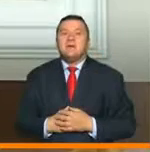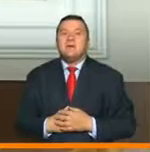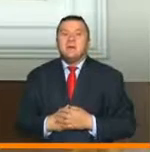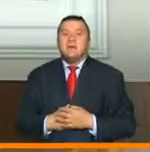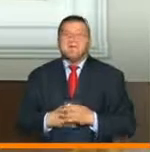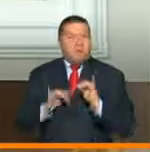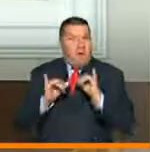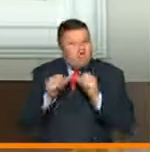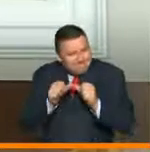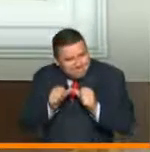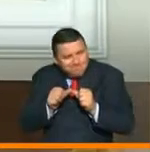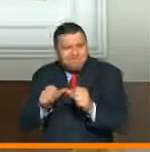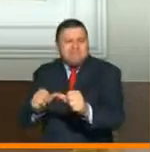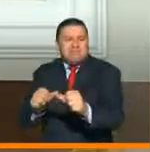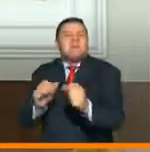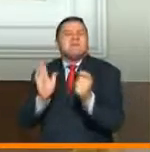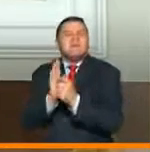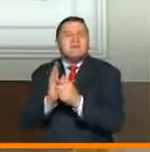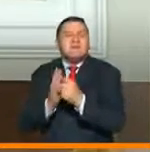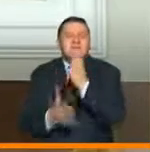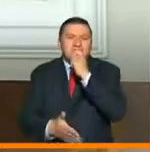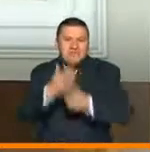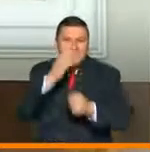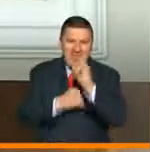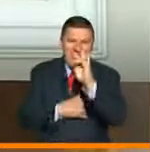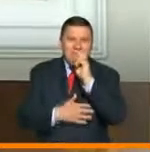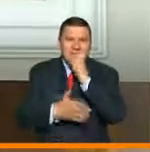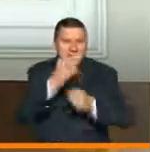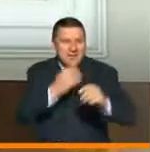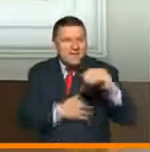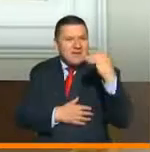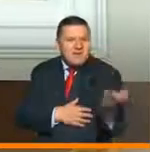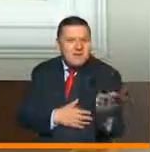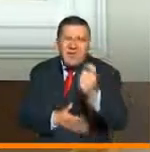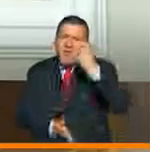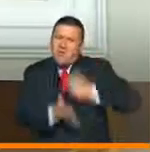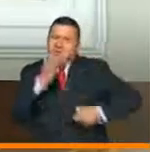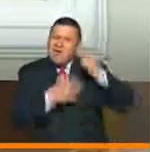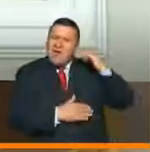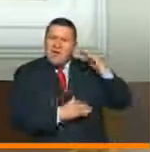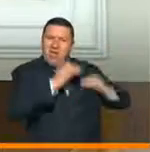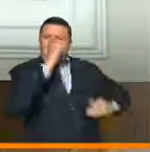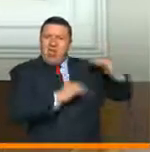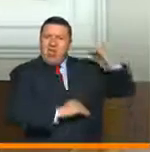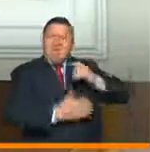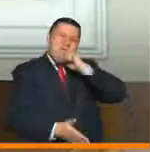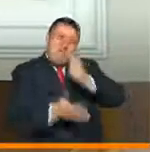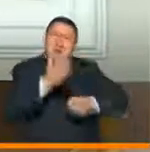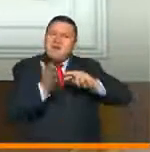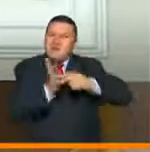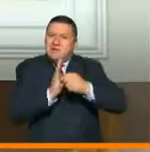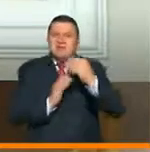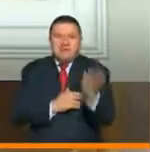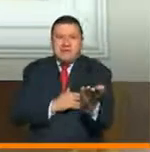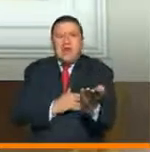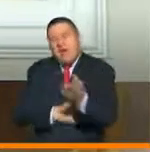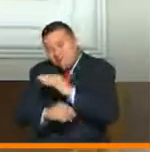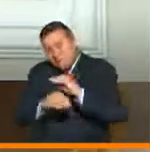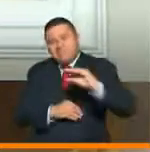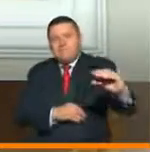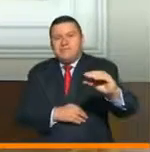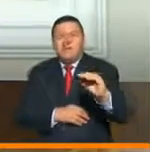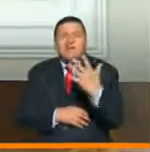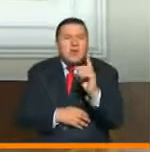mantener el instrumento de devolución del iva que corrige inequidades y que significa que cerca